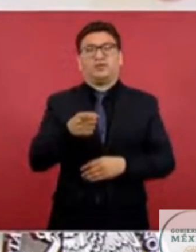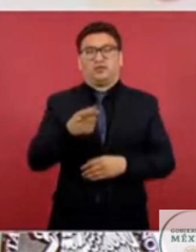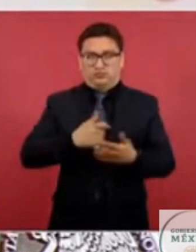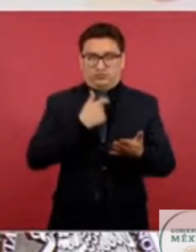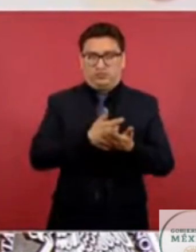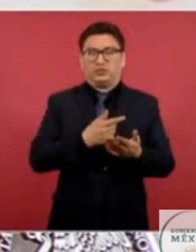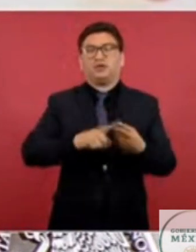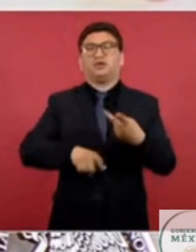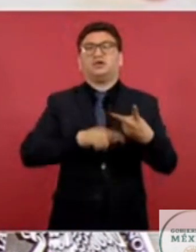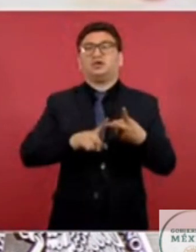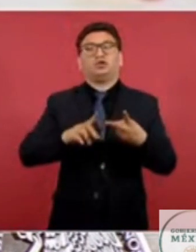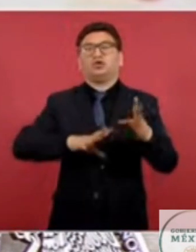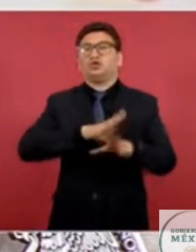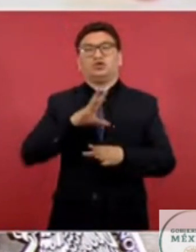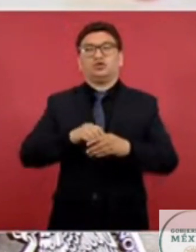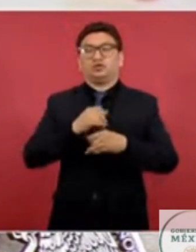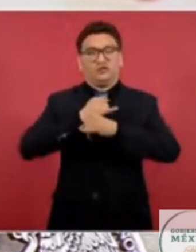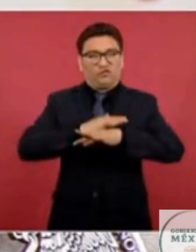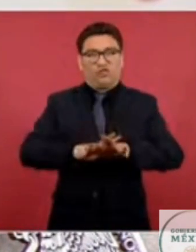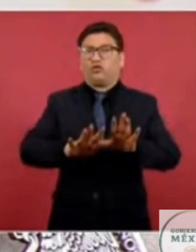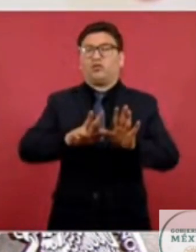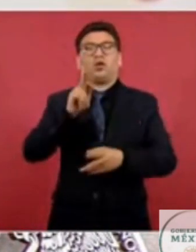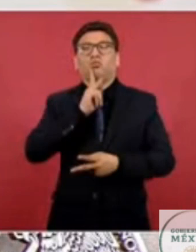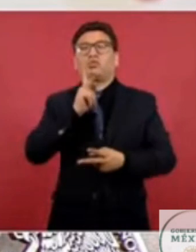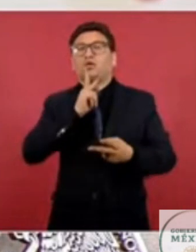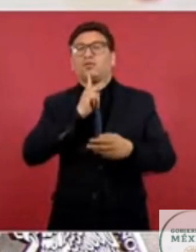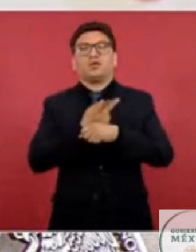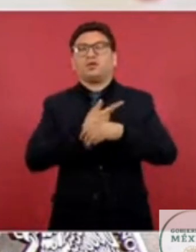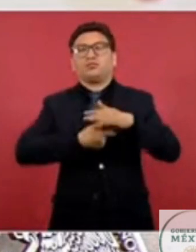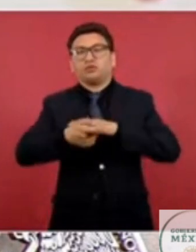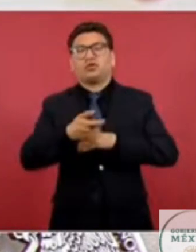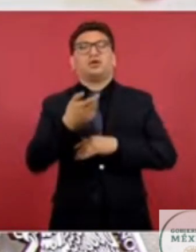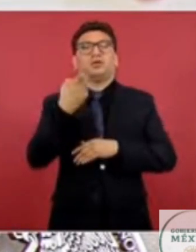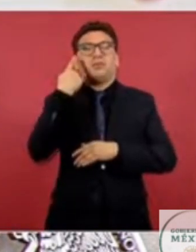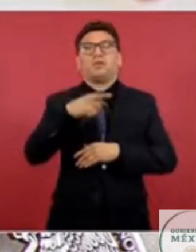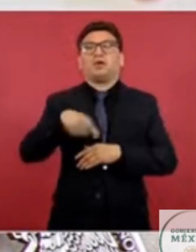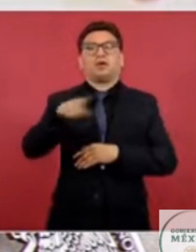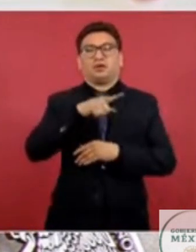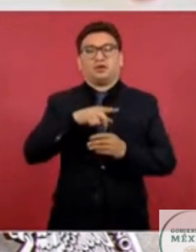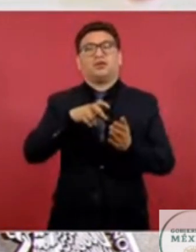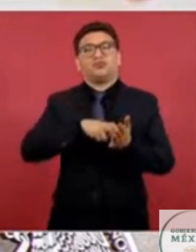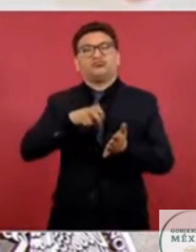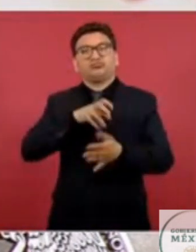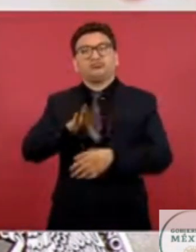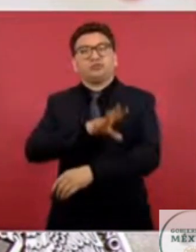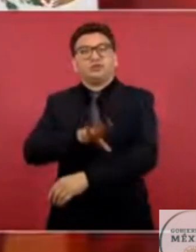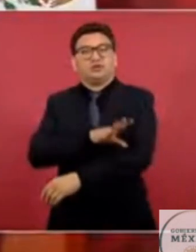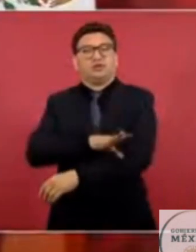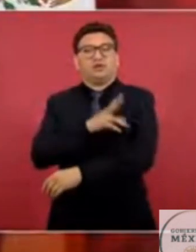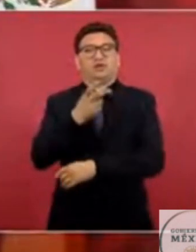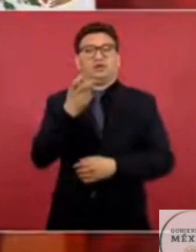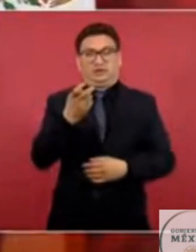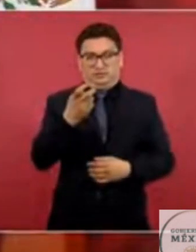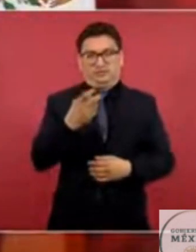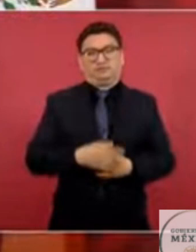dé toda la información y las pruebas sobre los sobornos que entregaron para llevar a cabo la reforma energética,